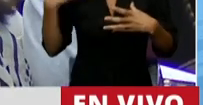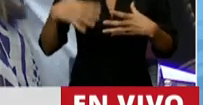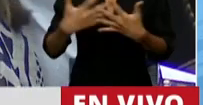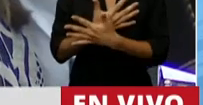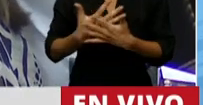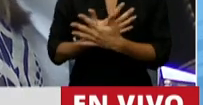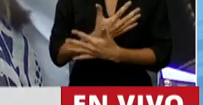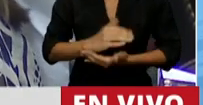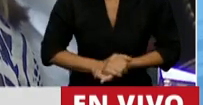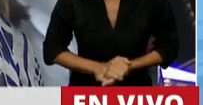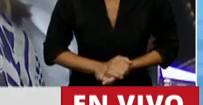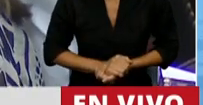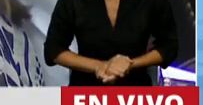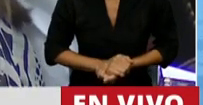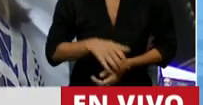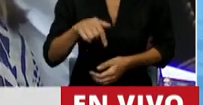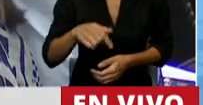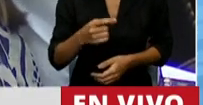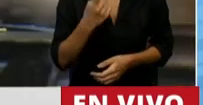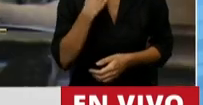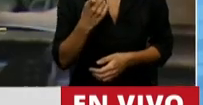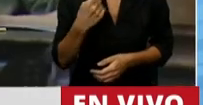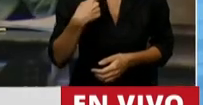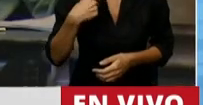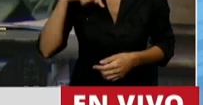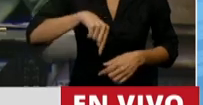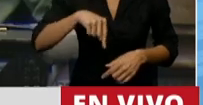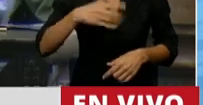Este camino que estoy transitando de deconstrucción